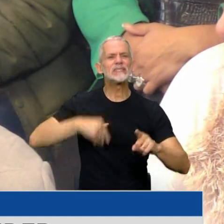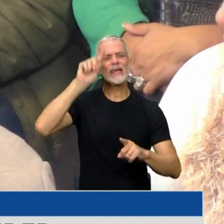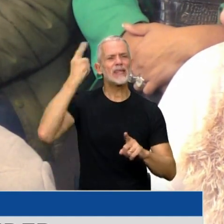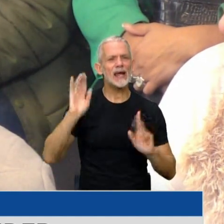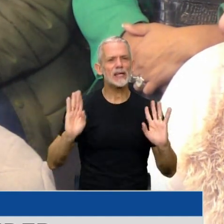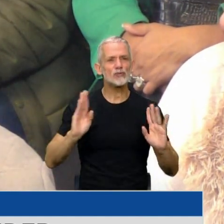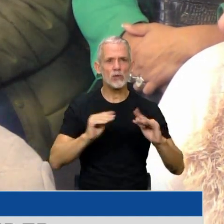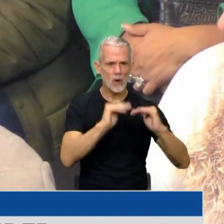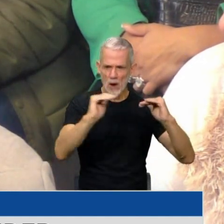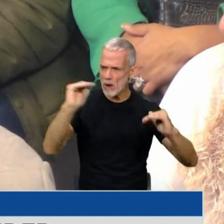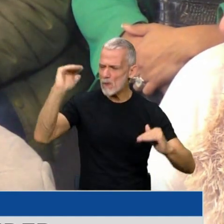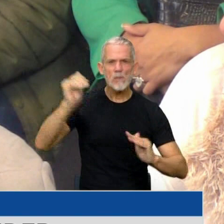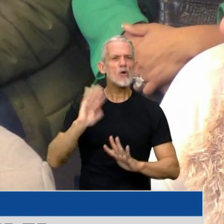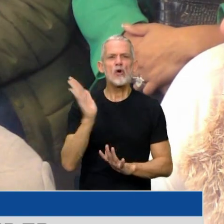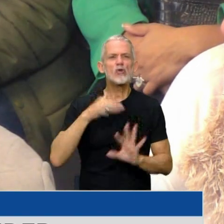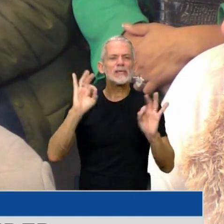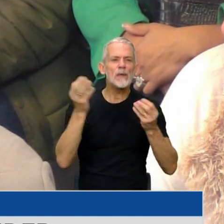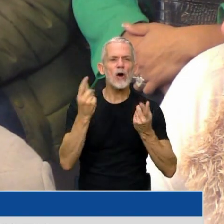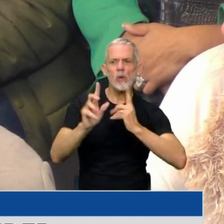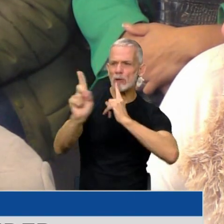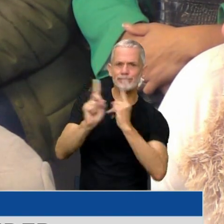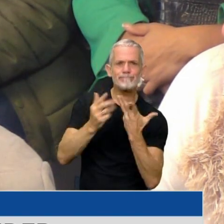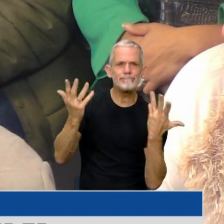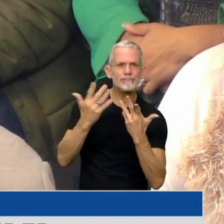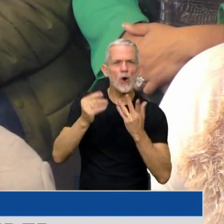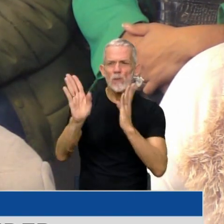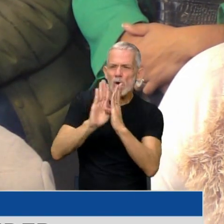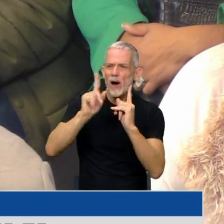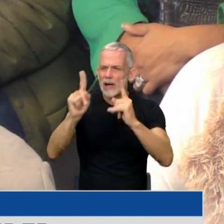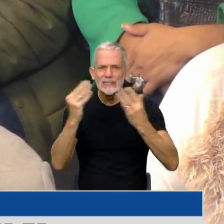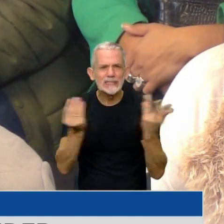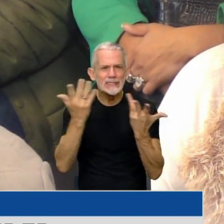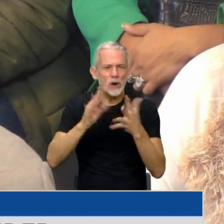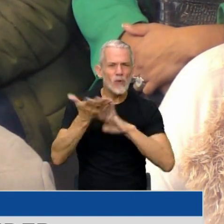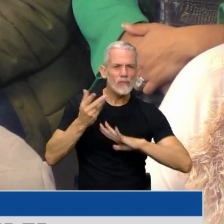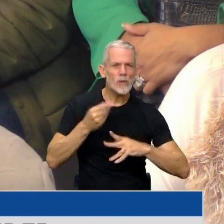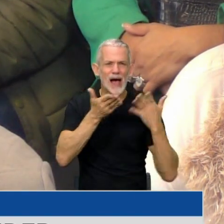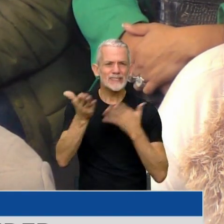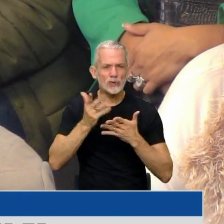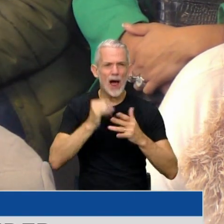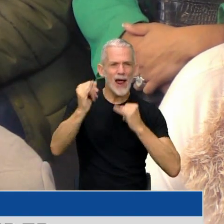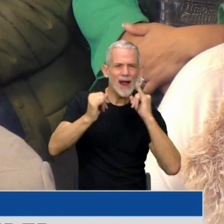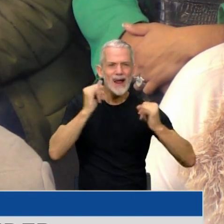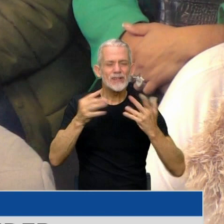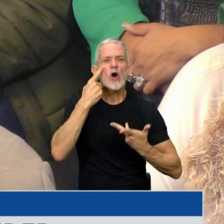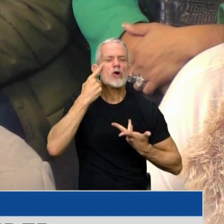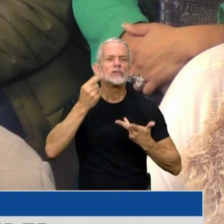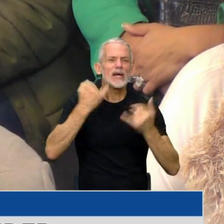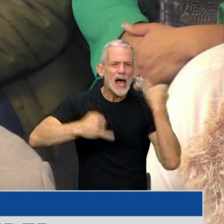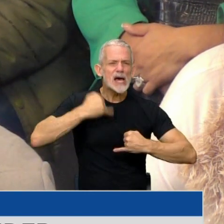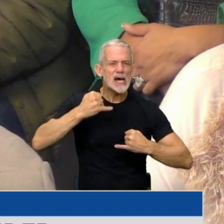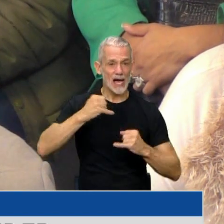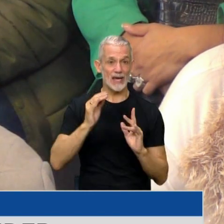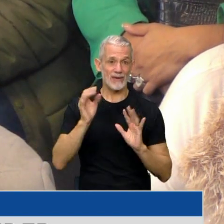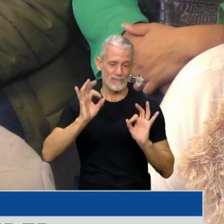nación. Necesitamos saber cuál es el trato adecuado, necesitamos saber cuál es, de qué manera asesorar, necesitamos saber y conocer.